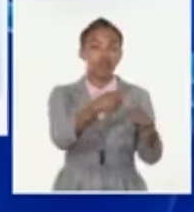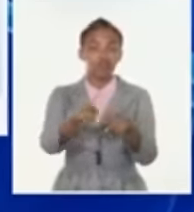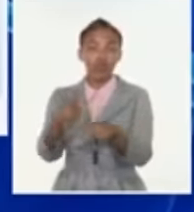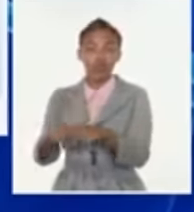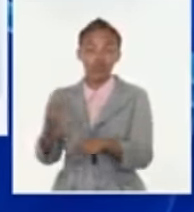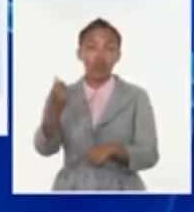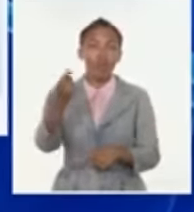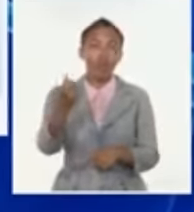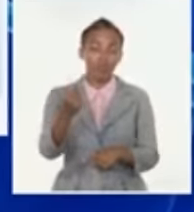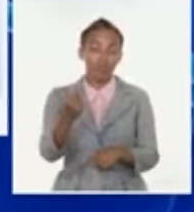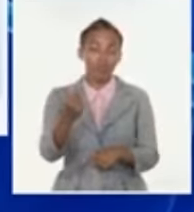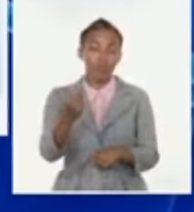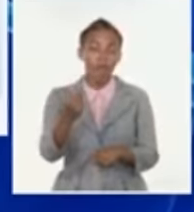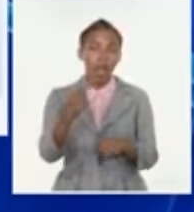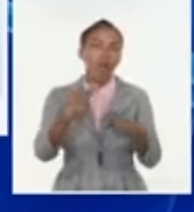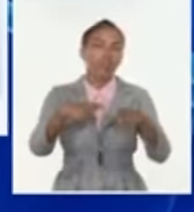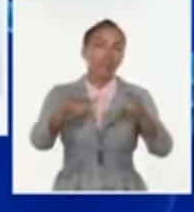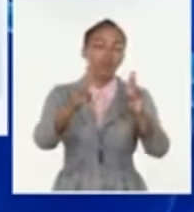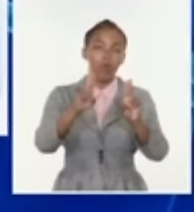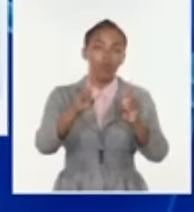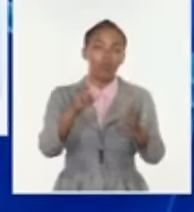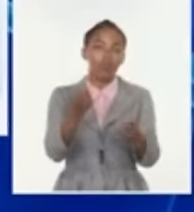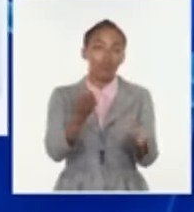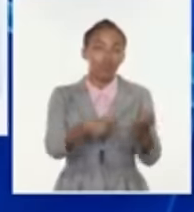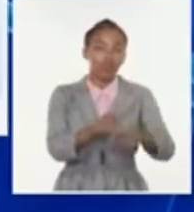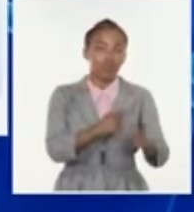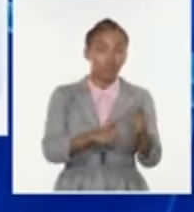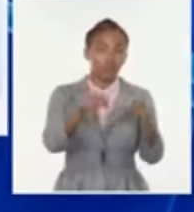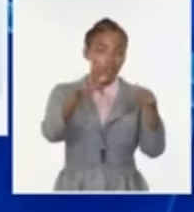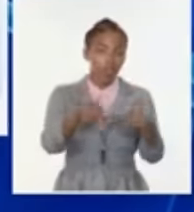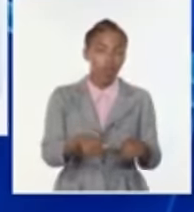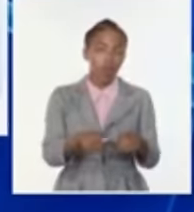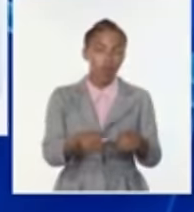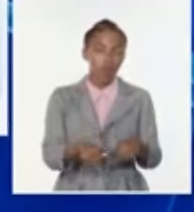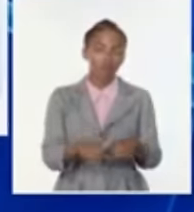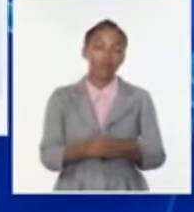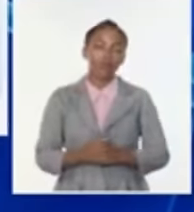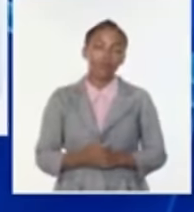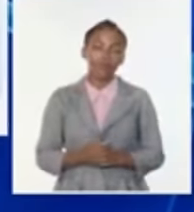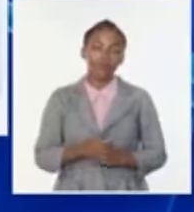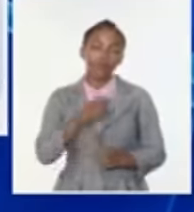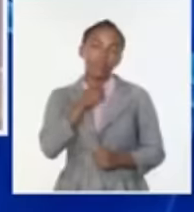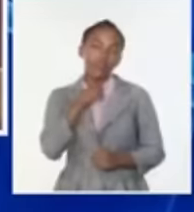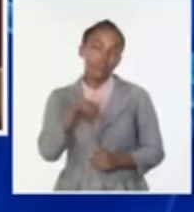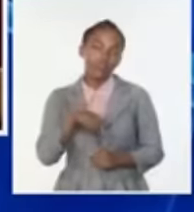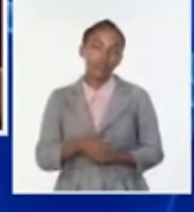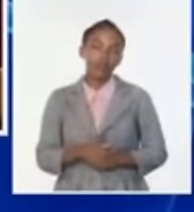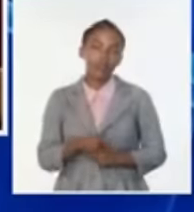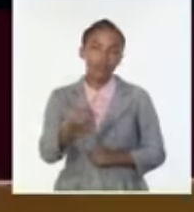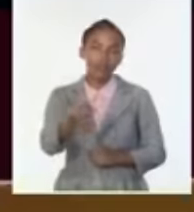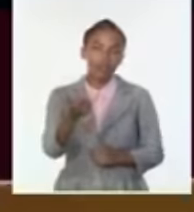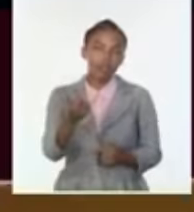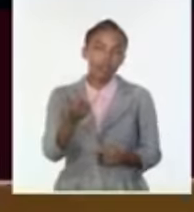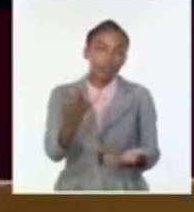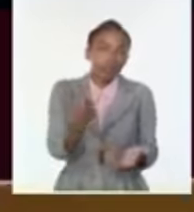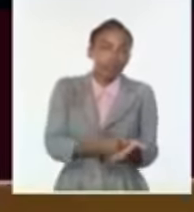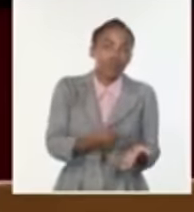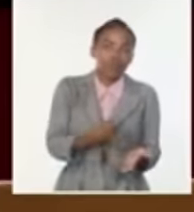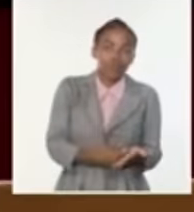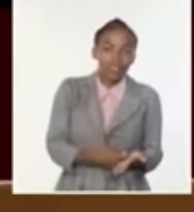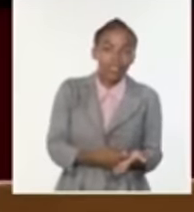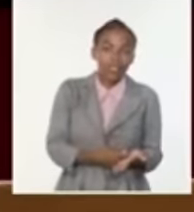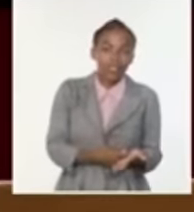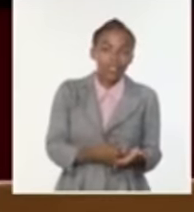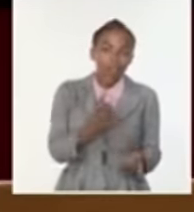en correspondencia con los ingresos reales obtenidos. Es decir, usted no puede gastar lo que no ha ingresado, lo que no